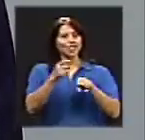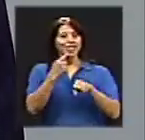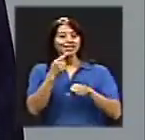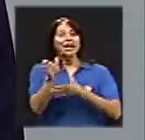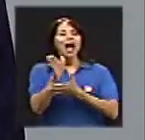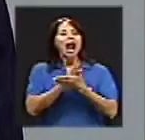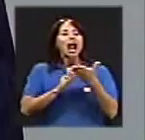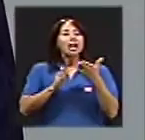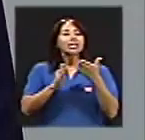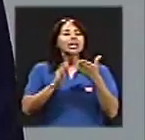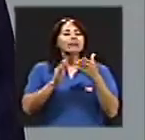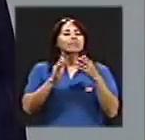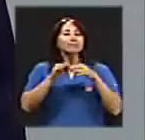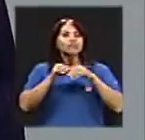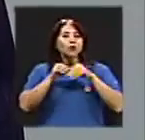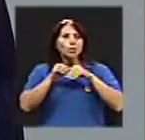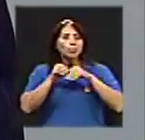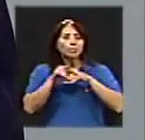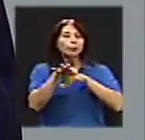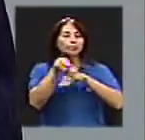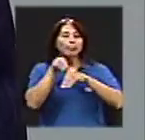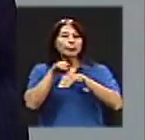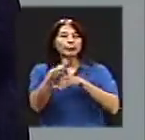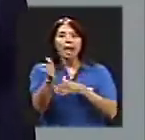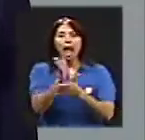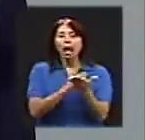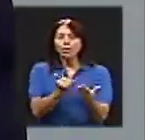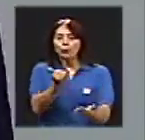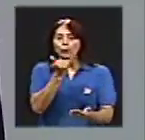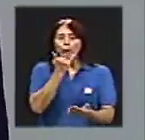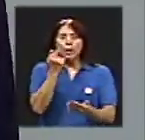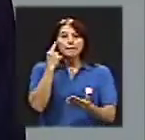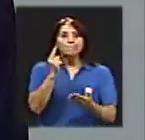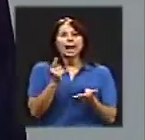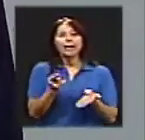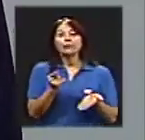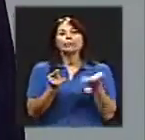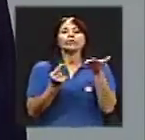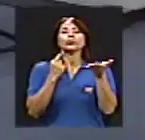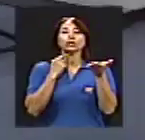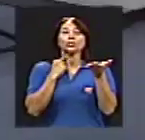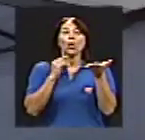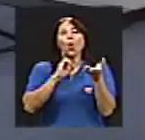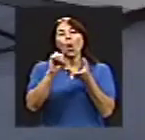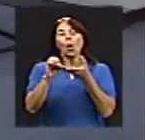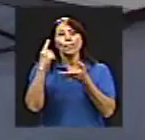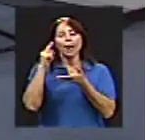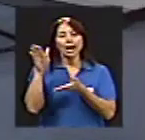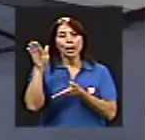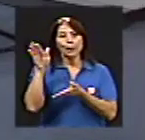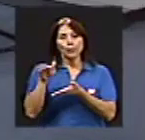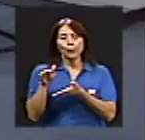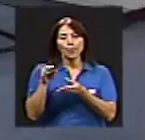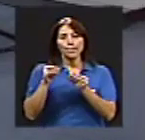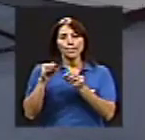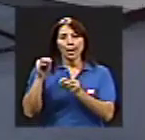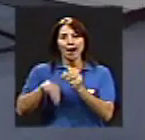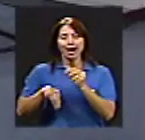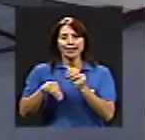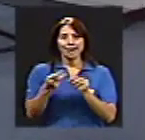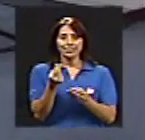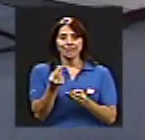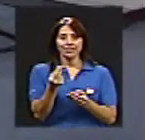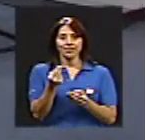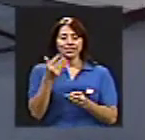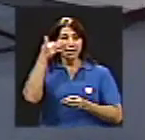haya hecho algo que no se debería hacer para subir o para bajar las tarifas. Porque creo que ese es un paradigma que